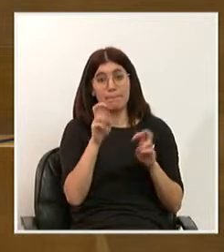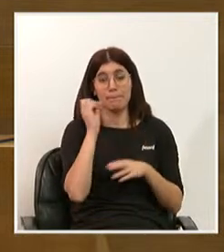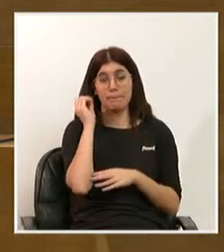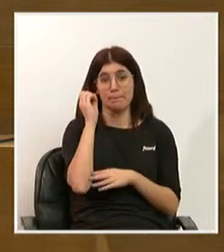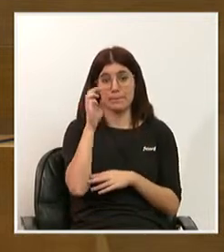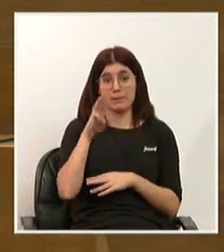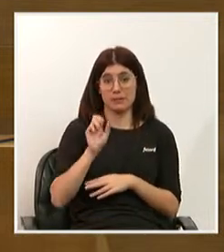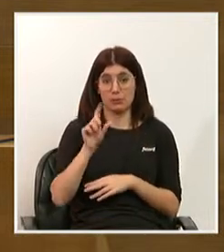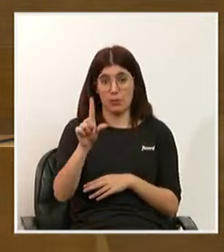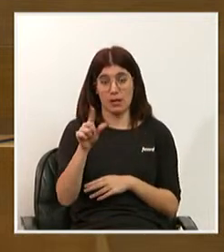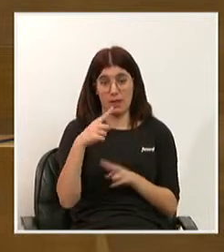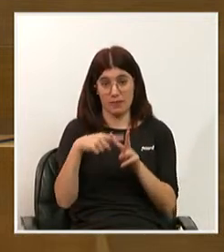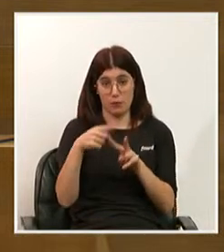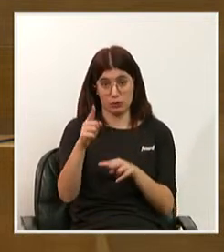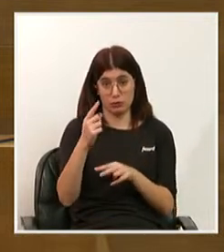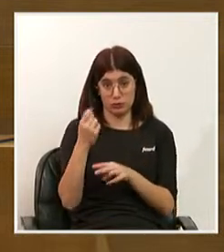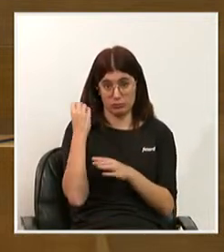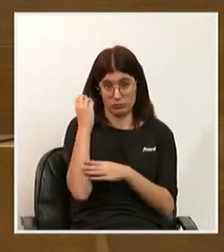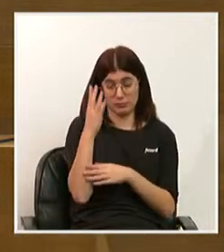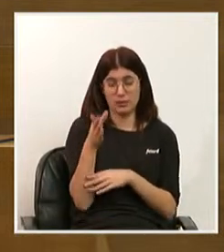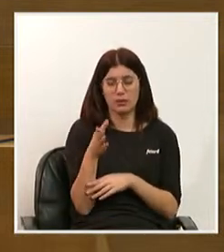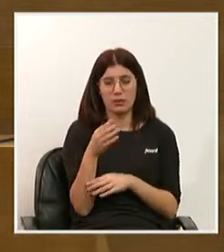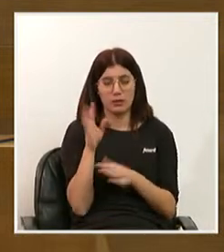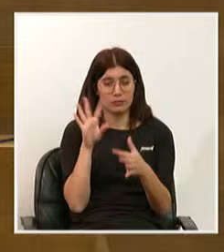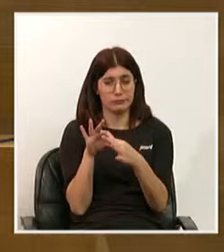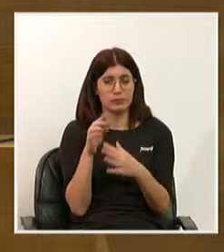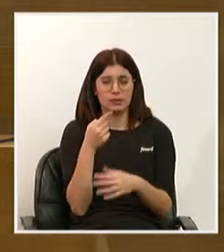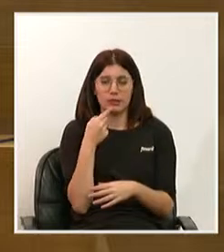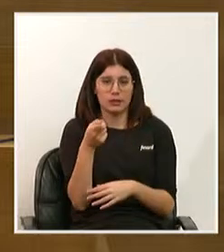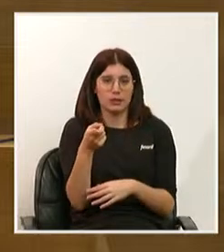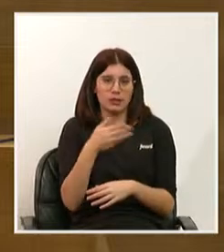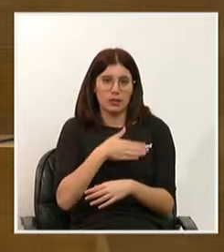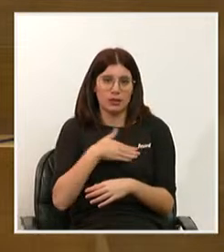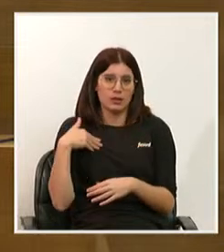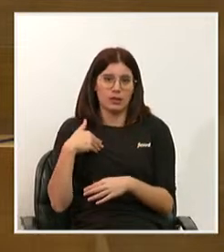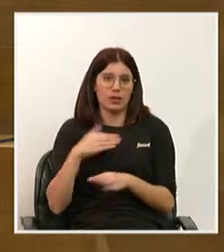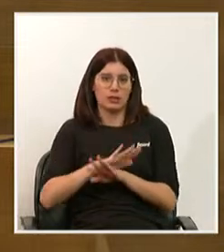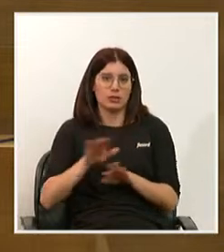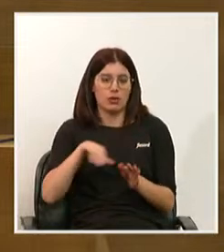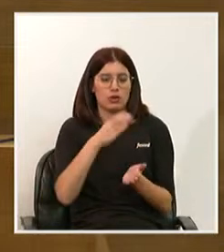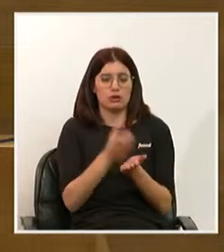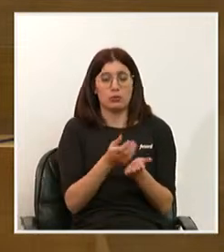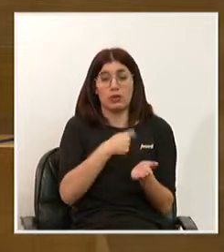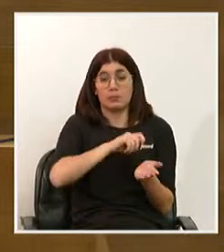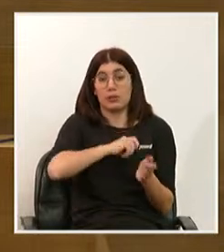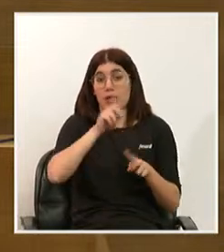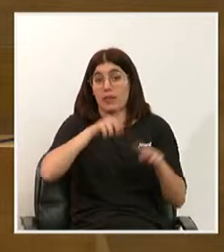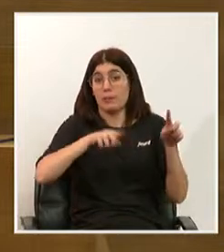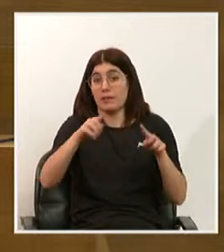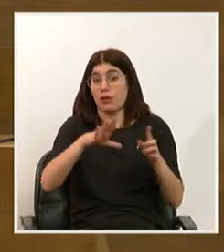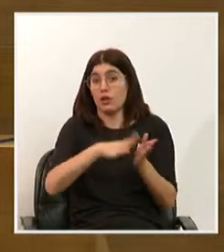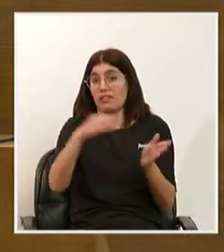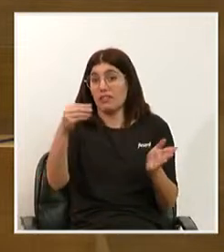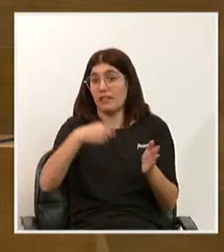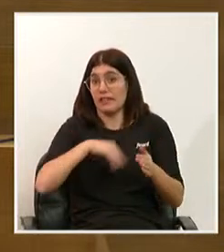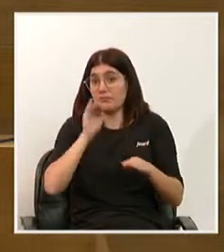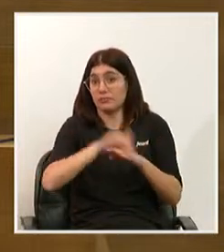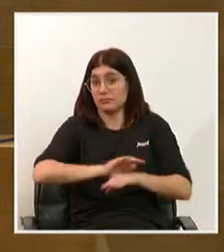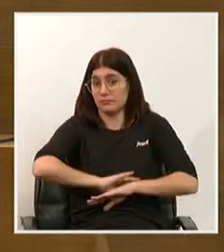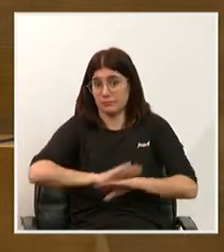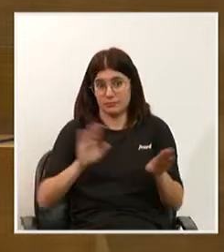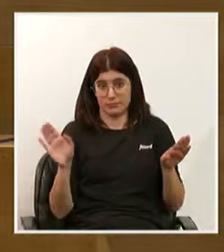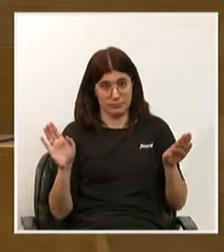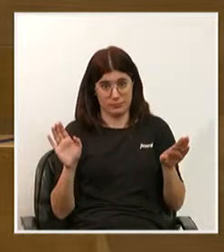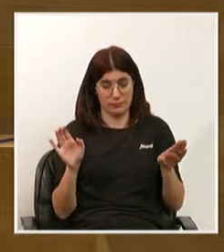pasc de vox cre que que pret es cumplir la Constitución española conforme creen que